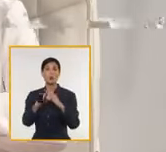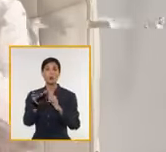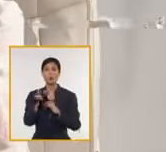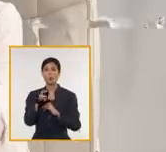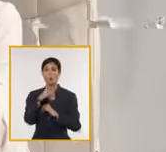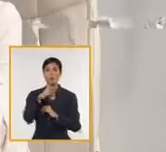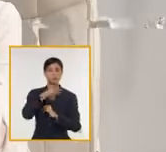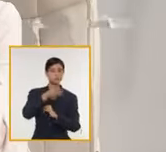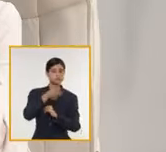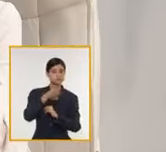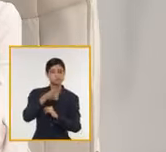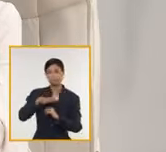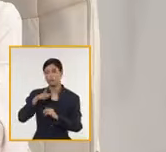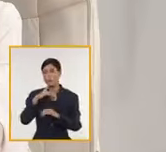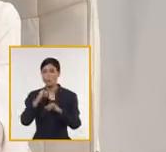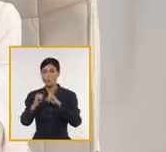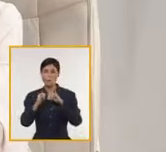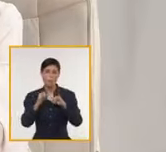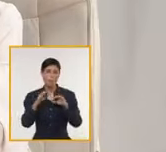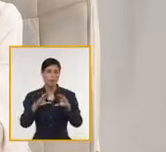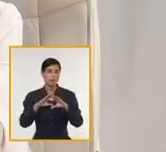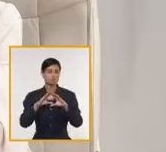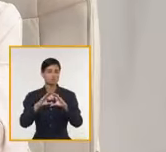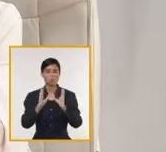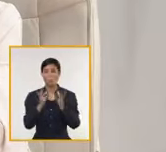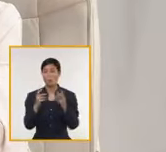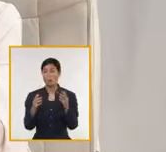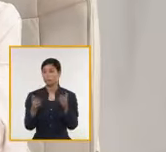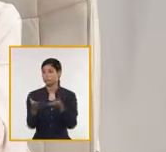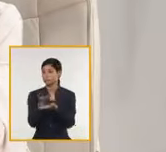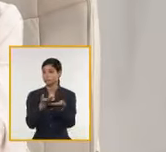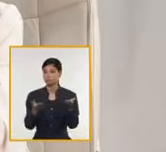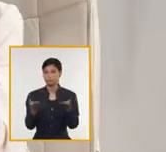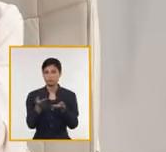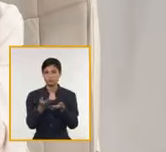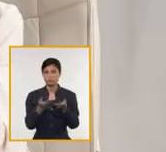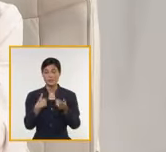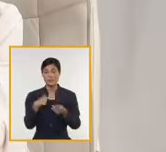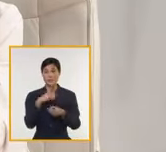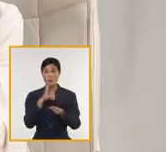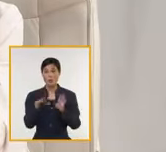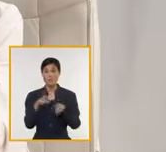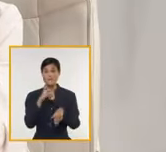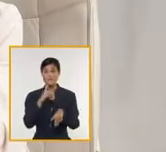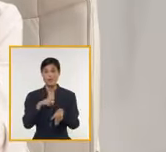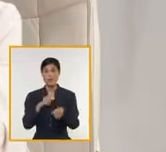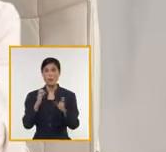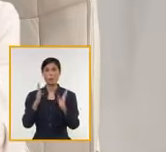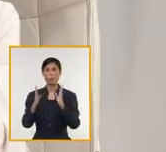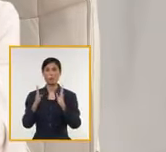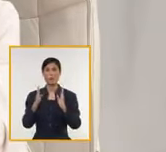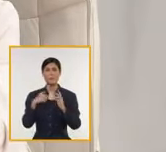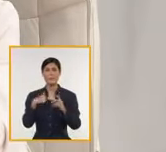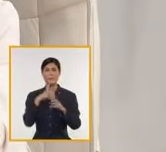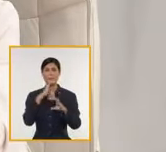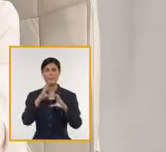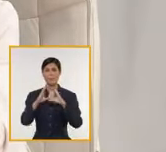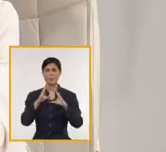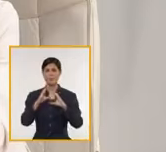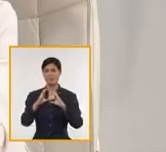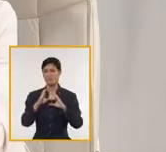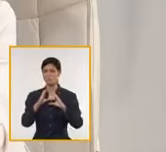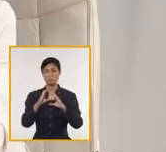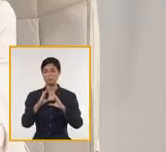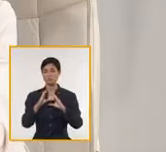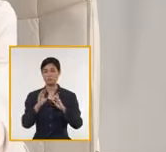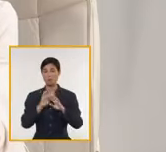cual en Venezuela se distanció un tanto la comunicación política de